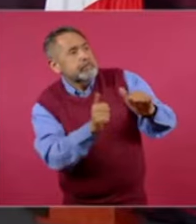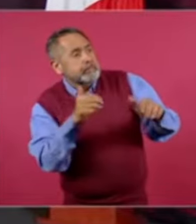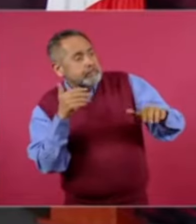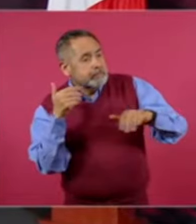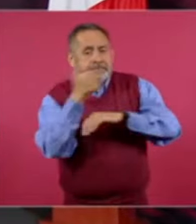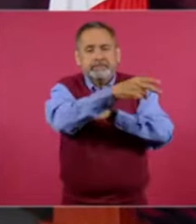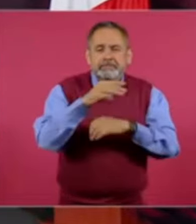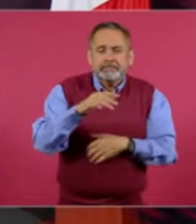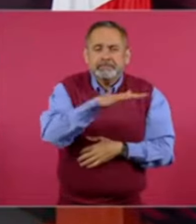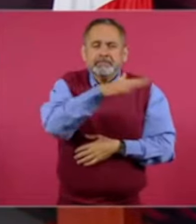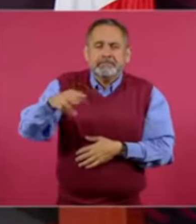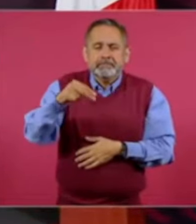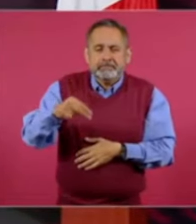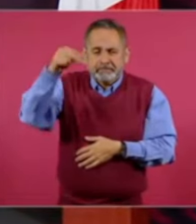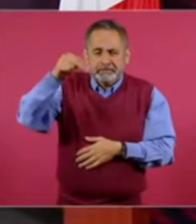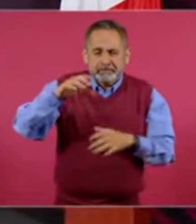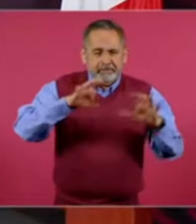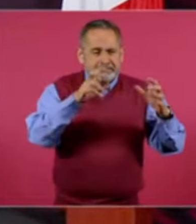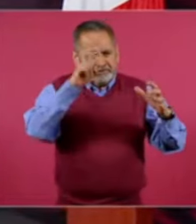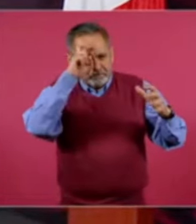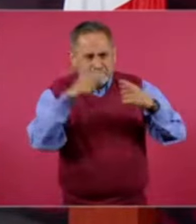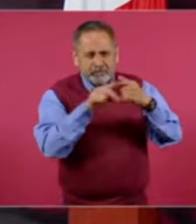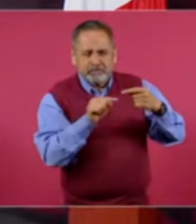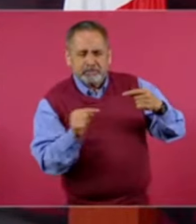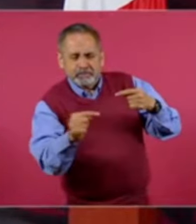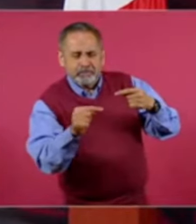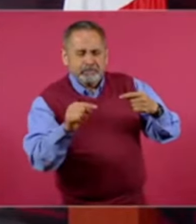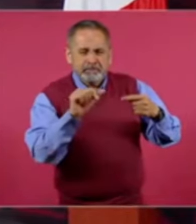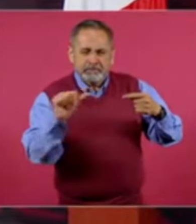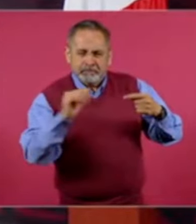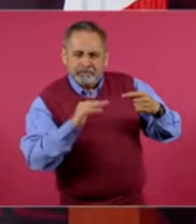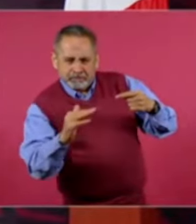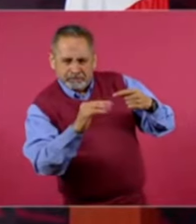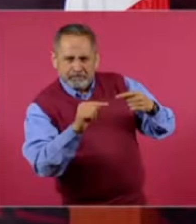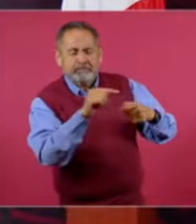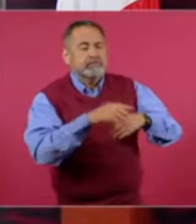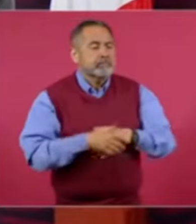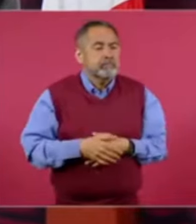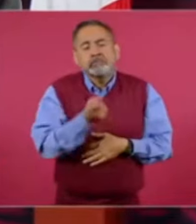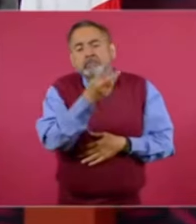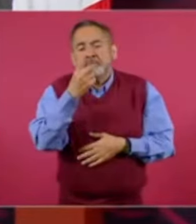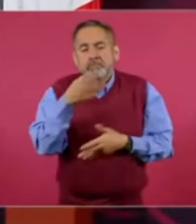Norte y hay hasta anécdotas de que cuando arriban